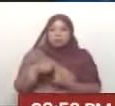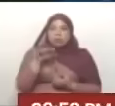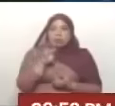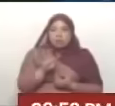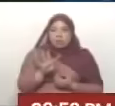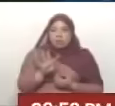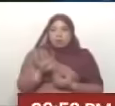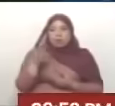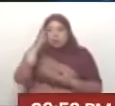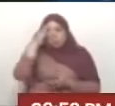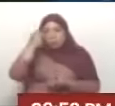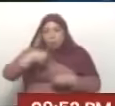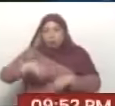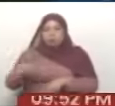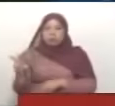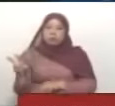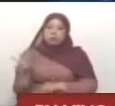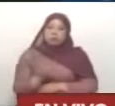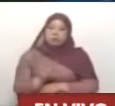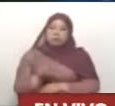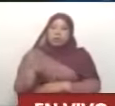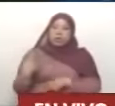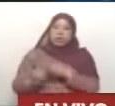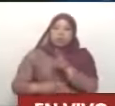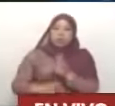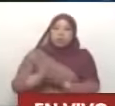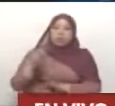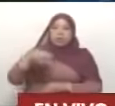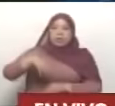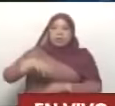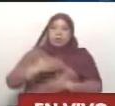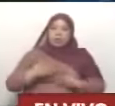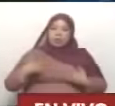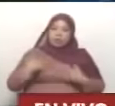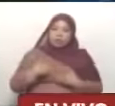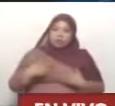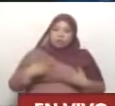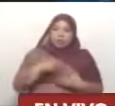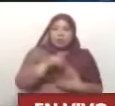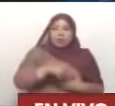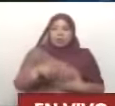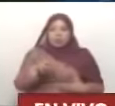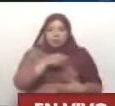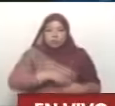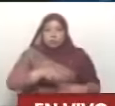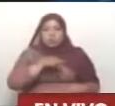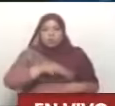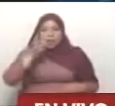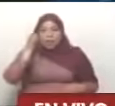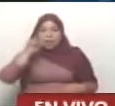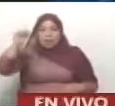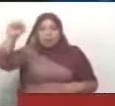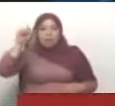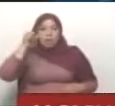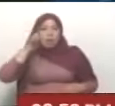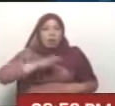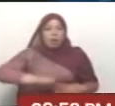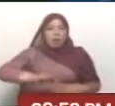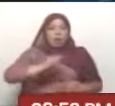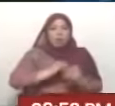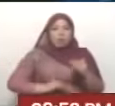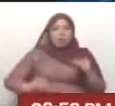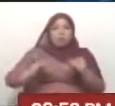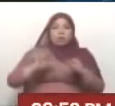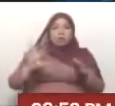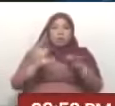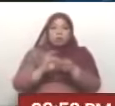cuarto consenso para el país, que era la recuperación del Estado de Bienestar Socialista, un consenso que nos une a todos. Entonces